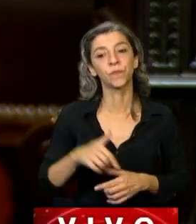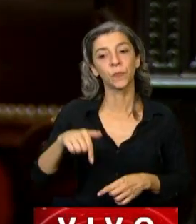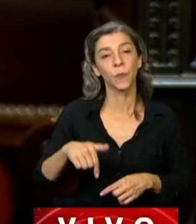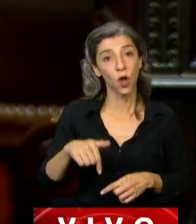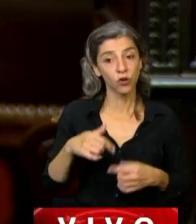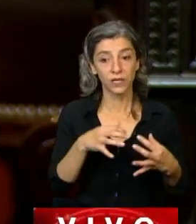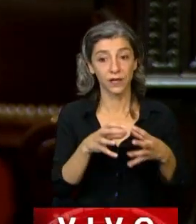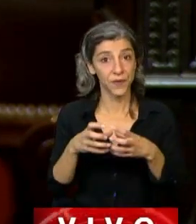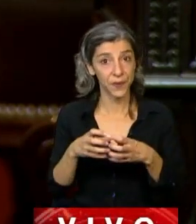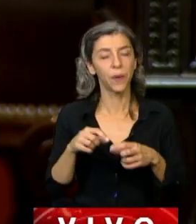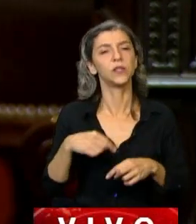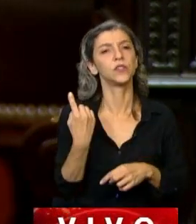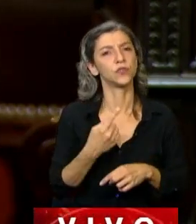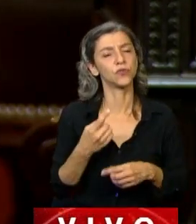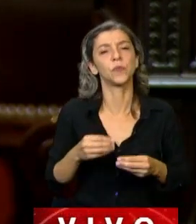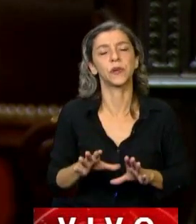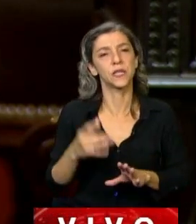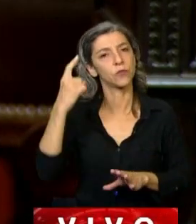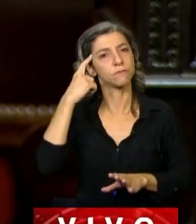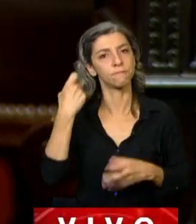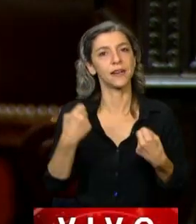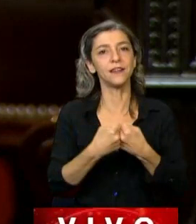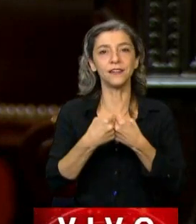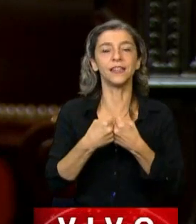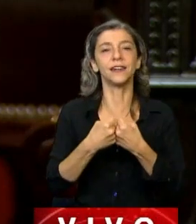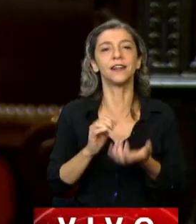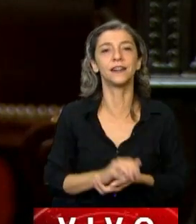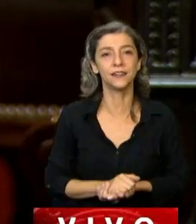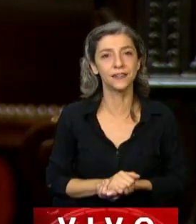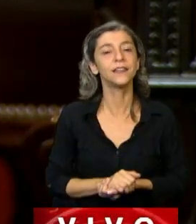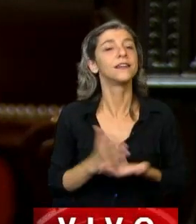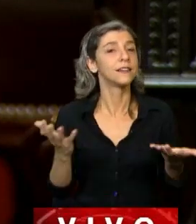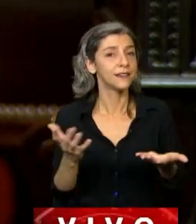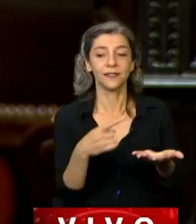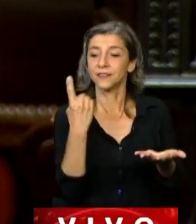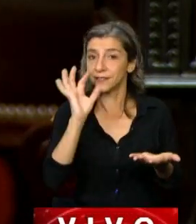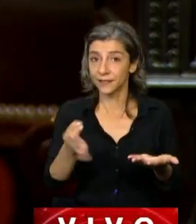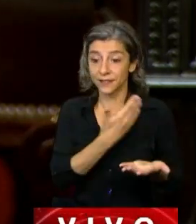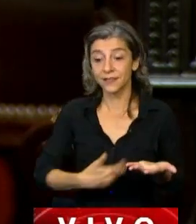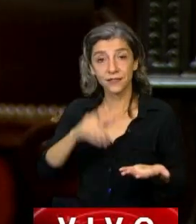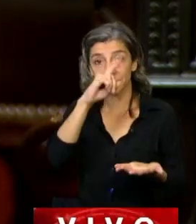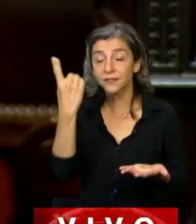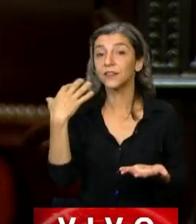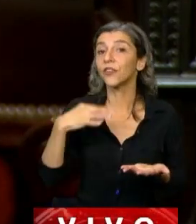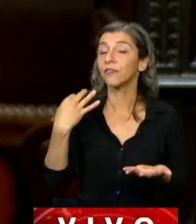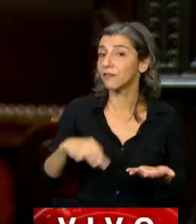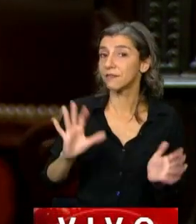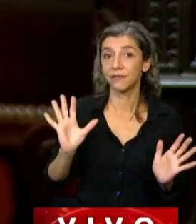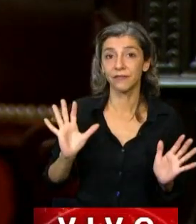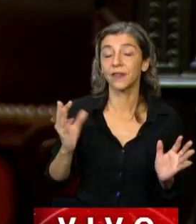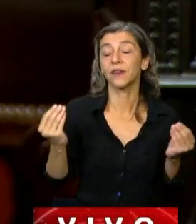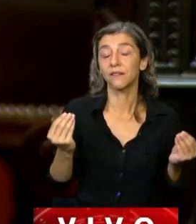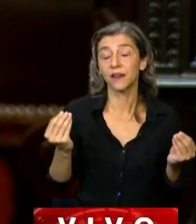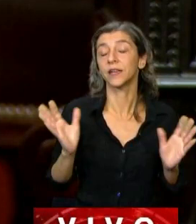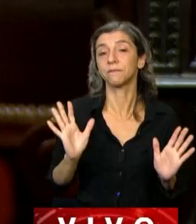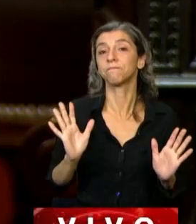este debate partimos de un acuerdo, la obligación que tiene el Estado de reducir la siniestralidad vial. Sobre eso no hay discusión,